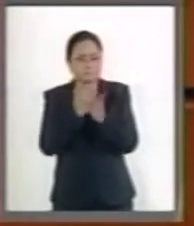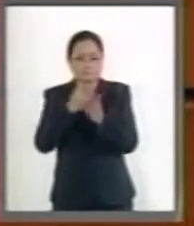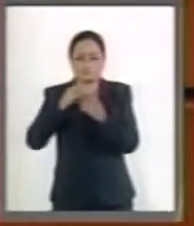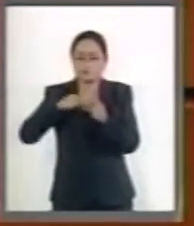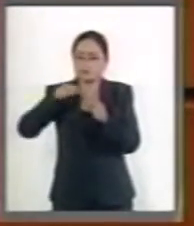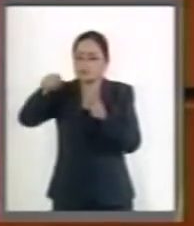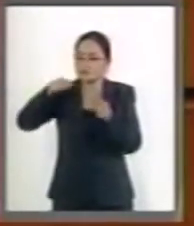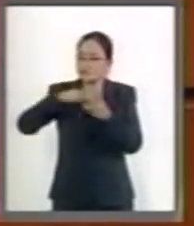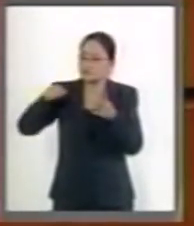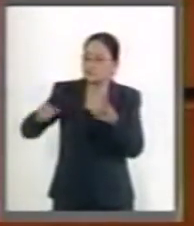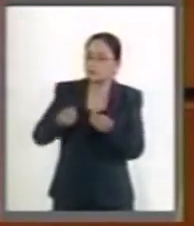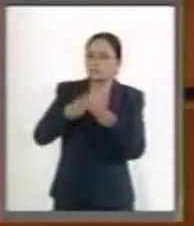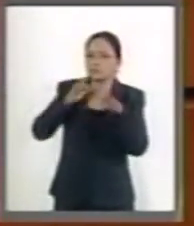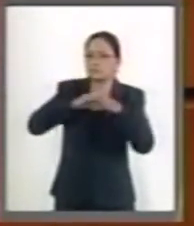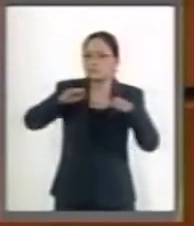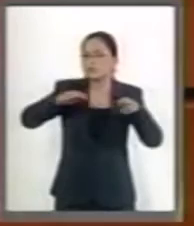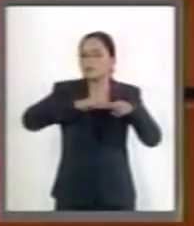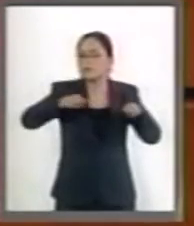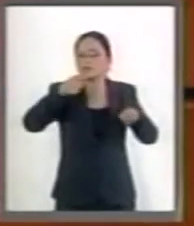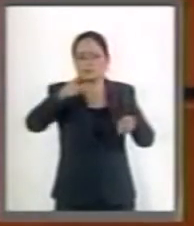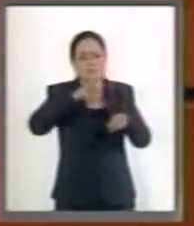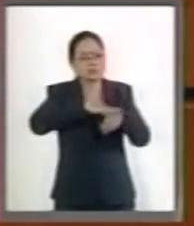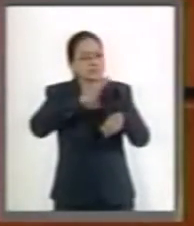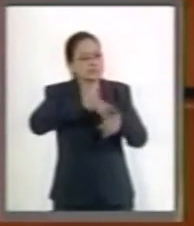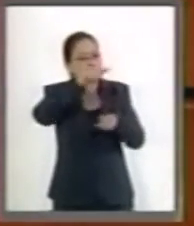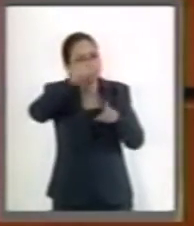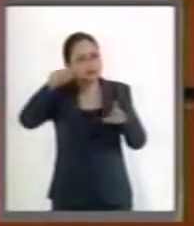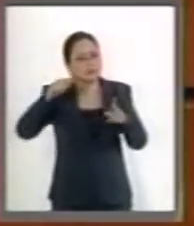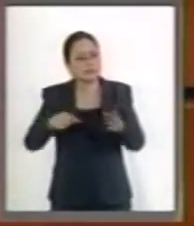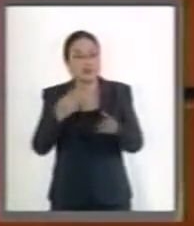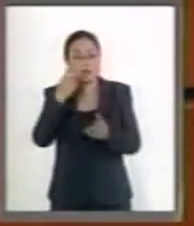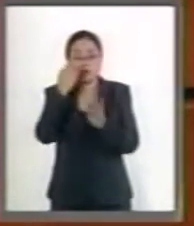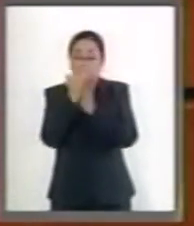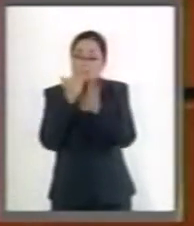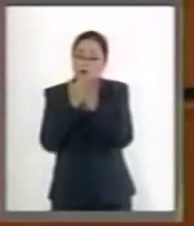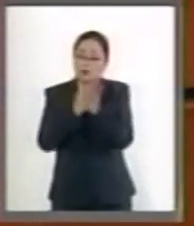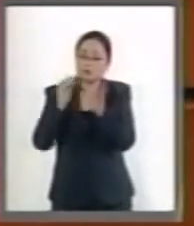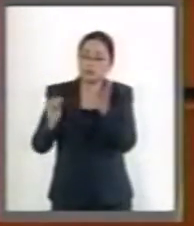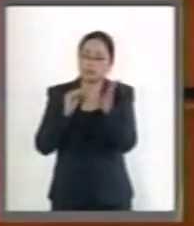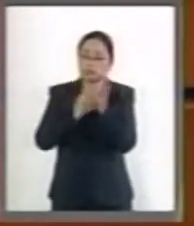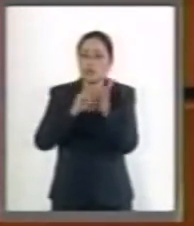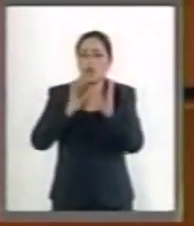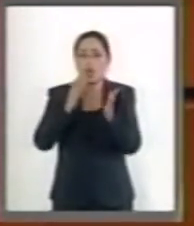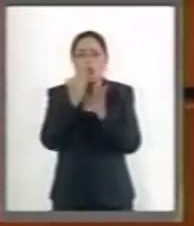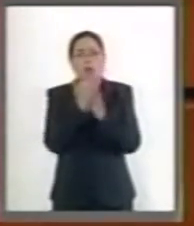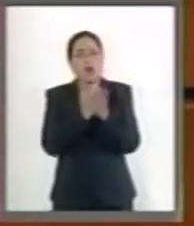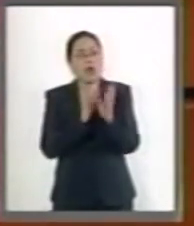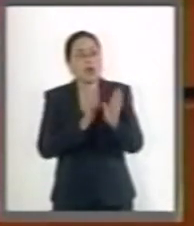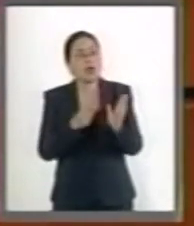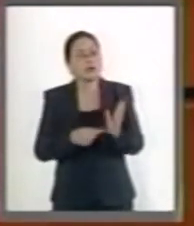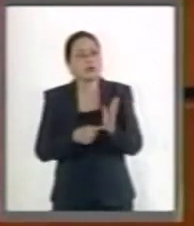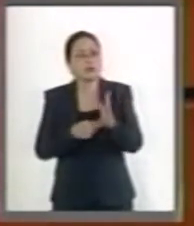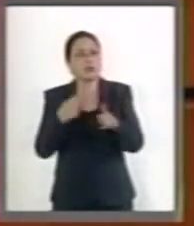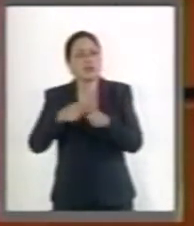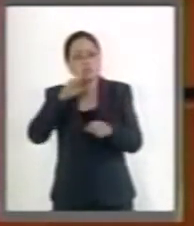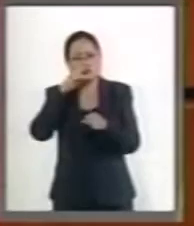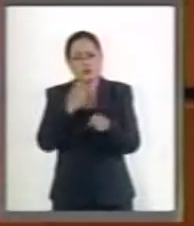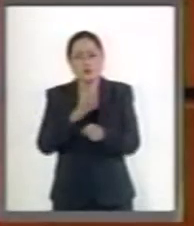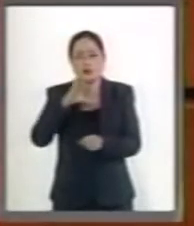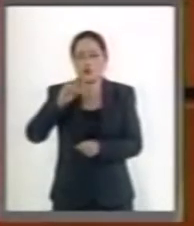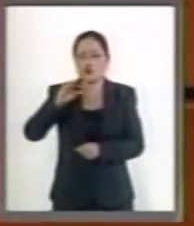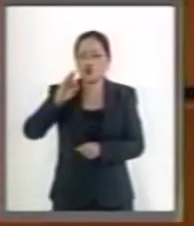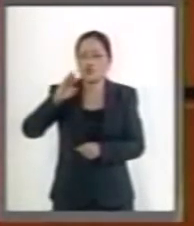territorial de que haya más gasolineras. En fin, todo esto se plantea por parte de la COFECE para